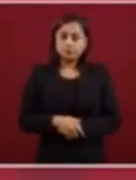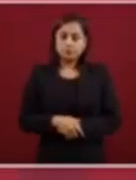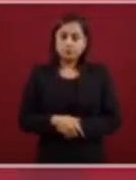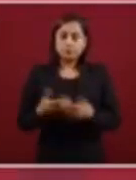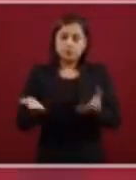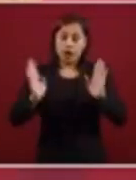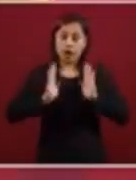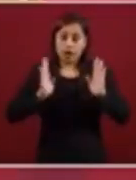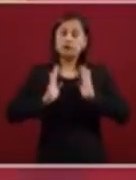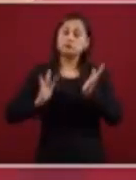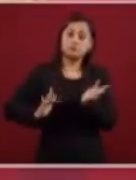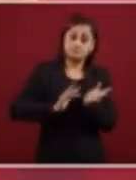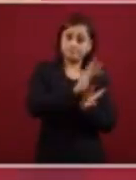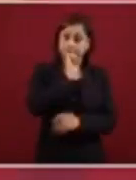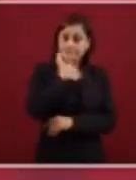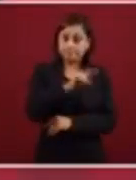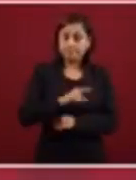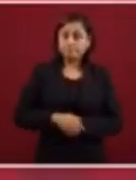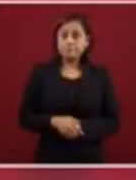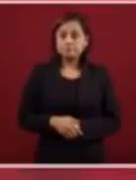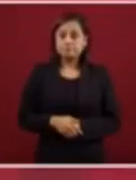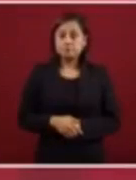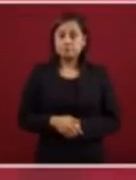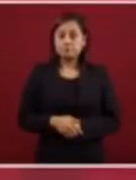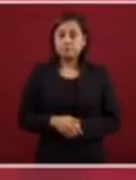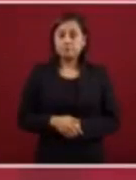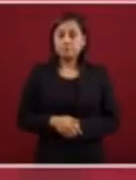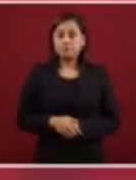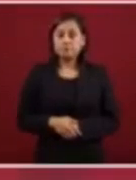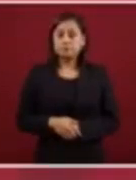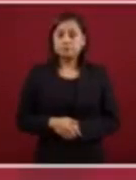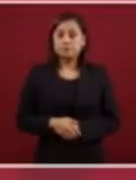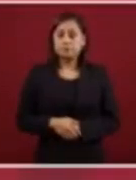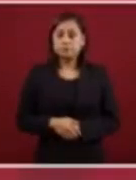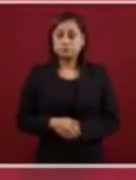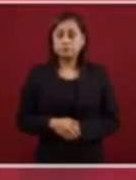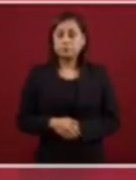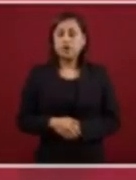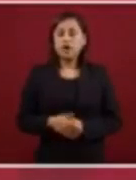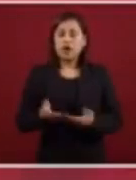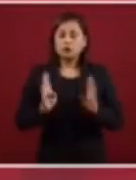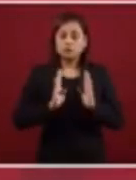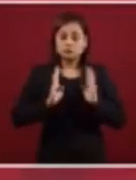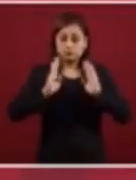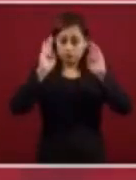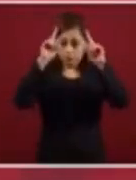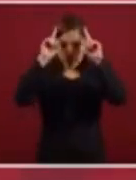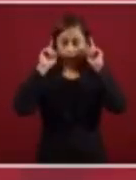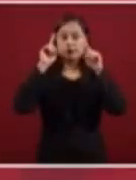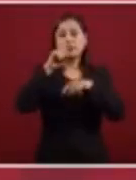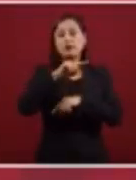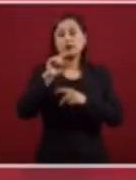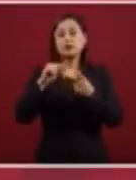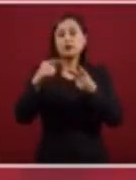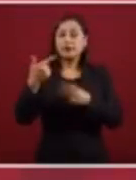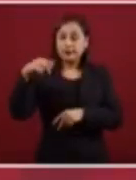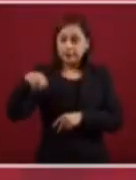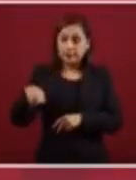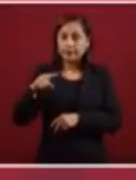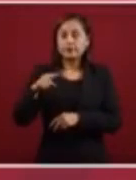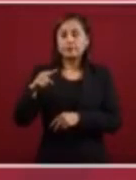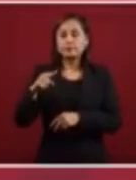Trabajó el ejército, se desplegó la Marina, la Guardia Nacional,